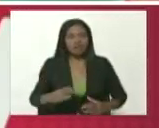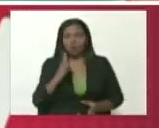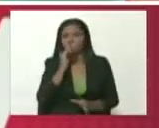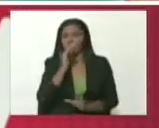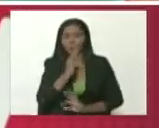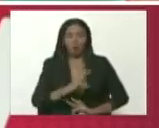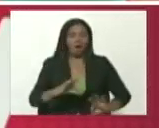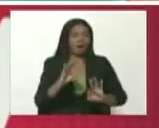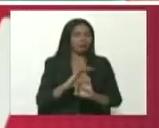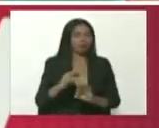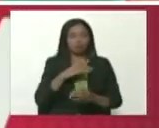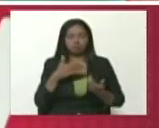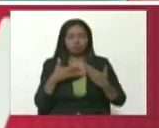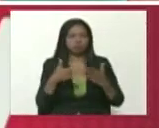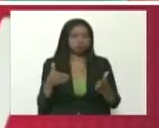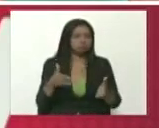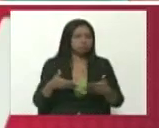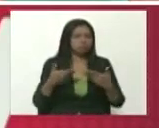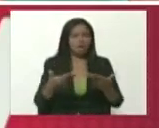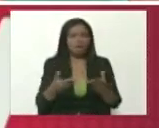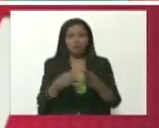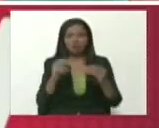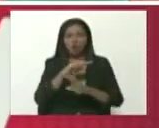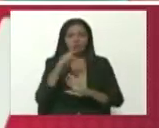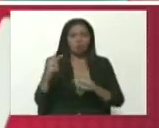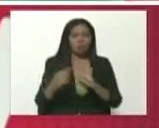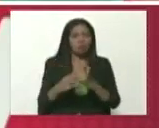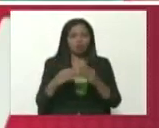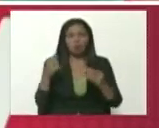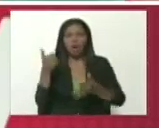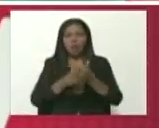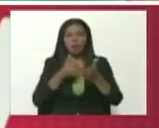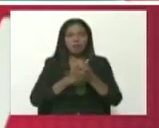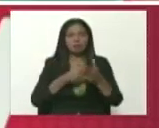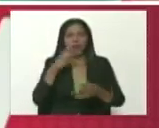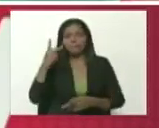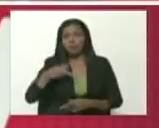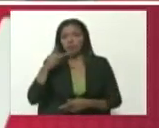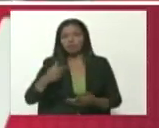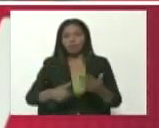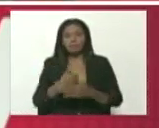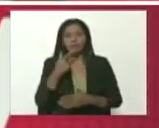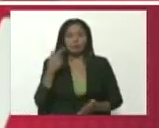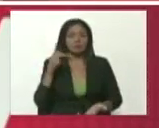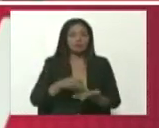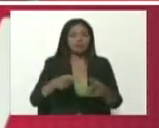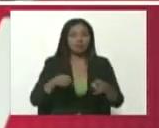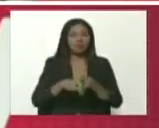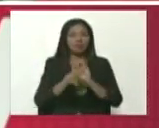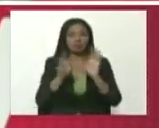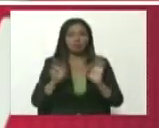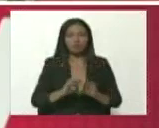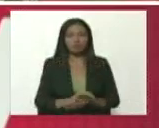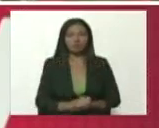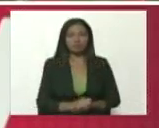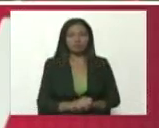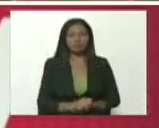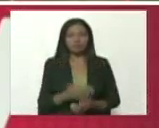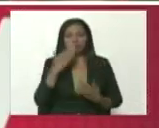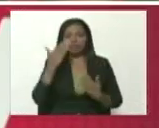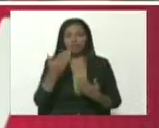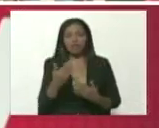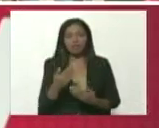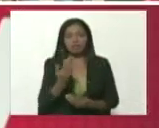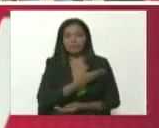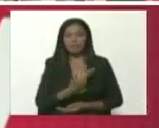presidente. Estamos dispuestos a darlo todo, cualquier batalla política que se nos presente, camarada. Adelante,